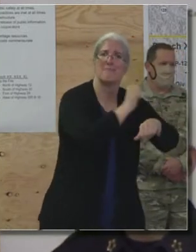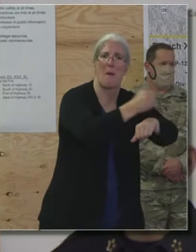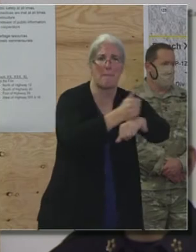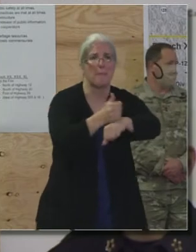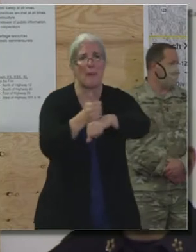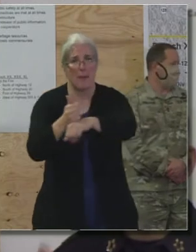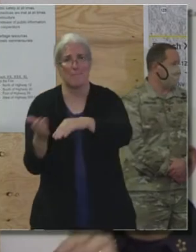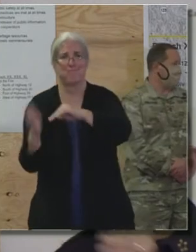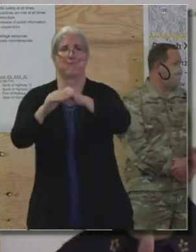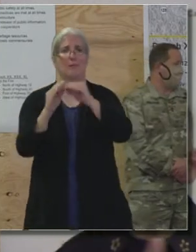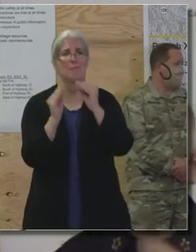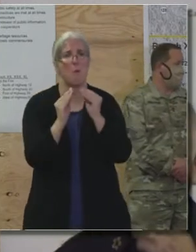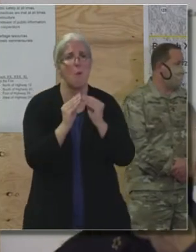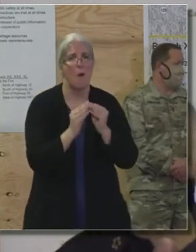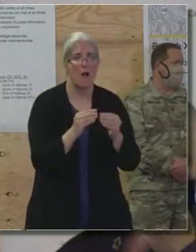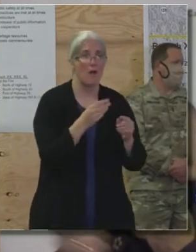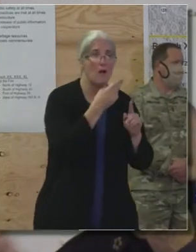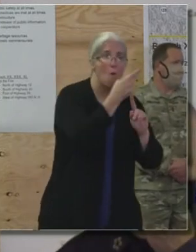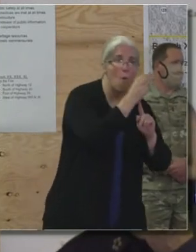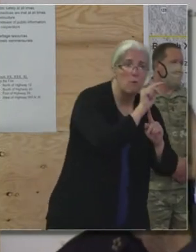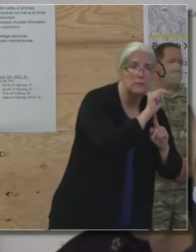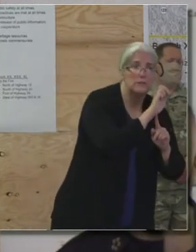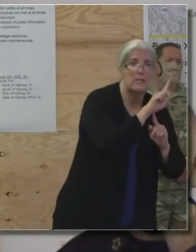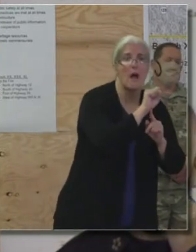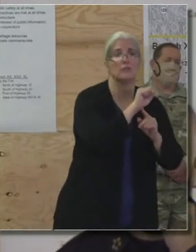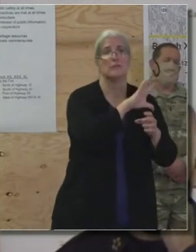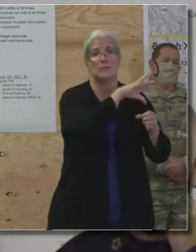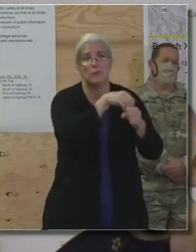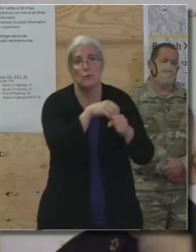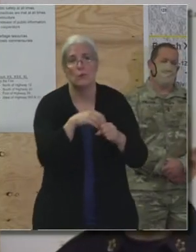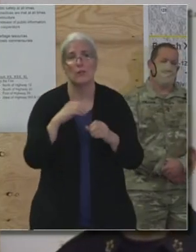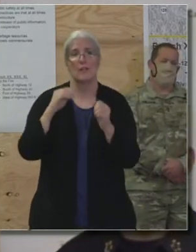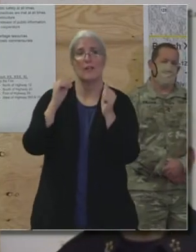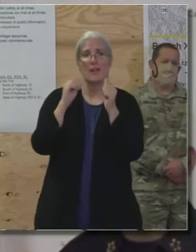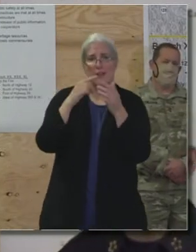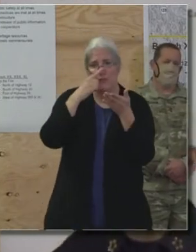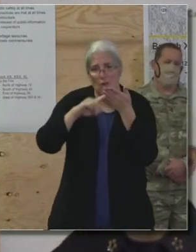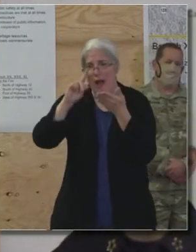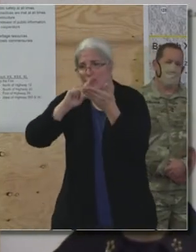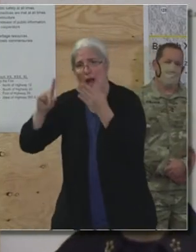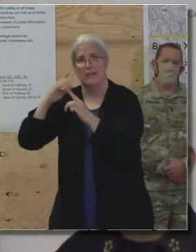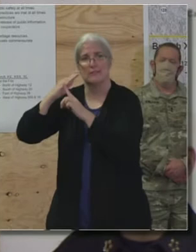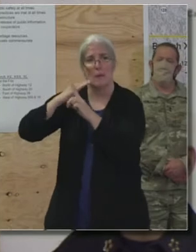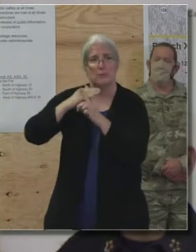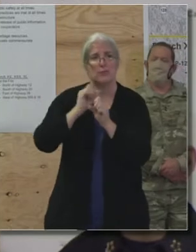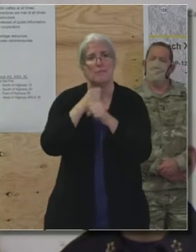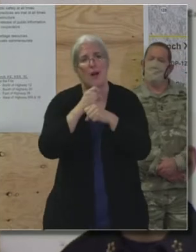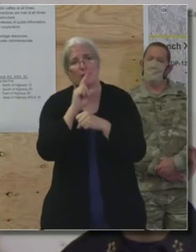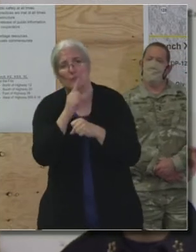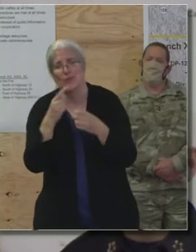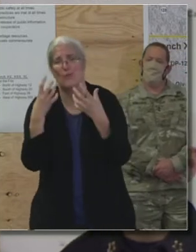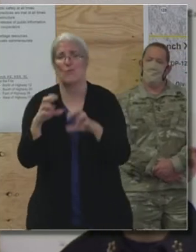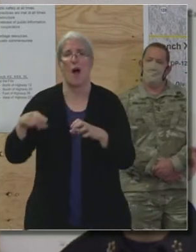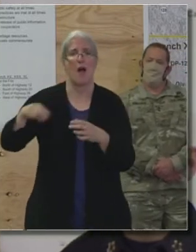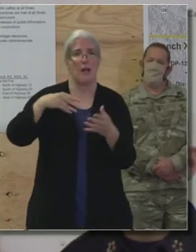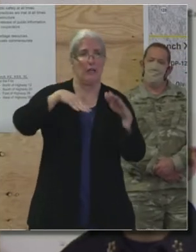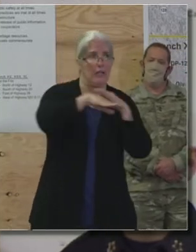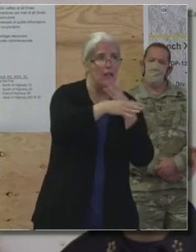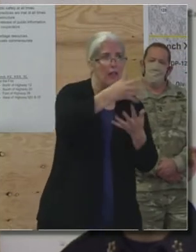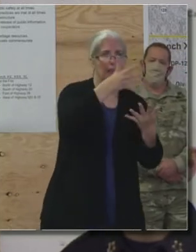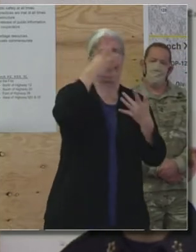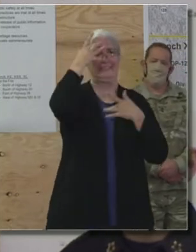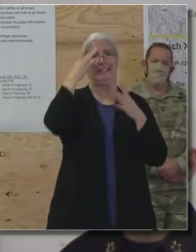hoteles también que ayudan con personas revisan sus temperaturas y entonces los permiten entrar a los hoteles